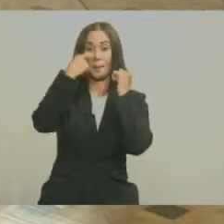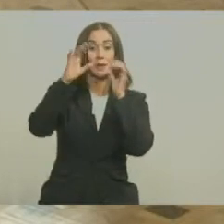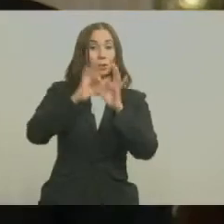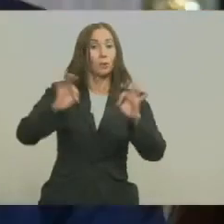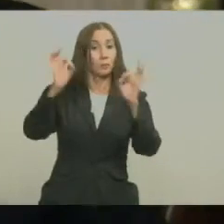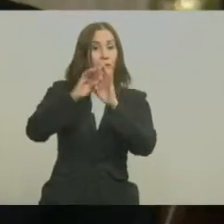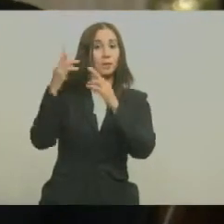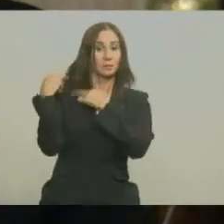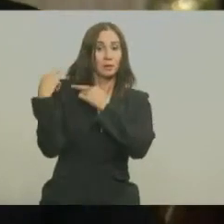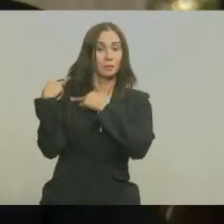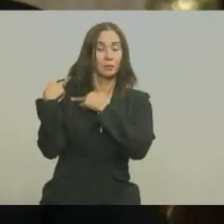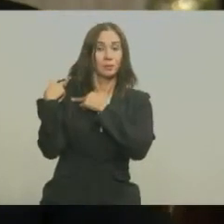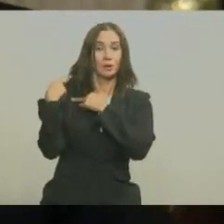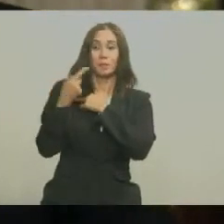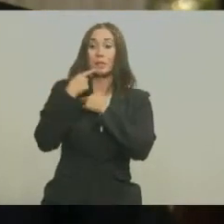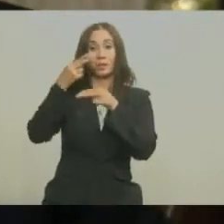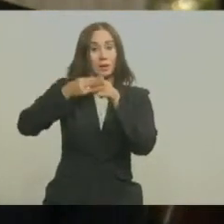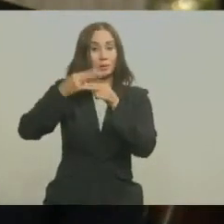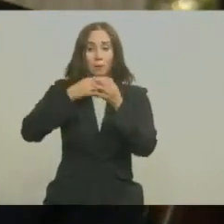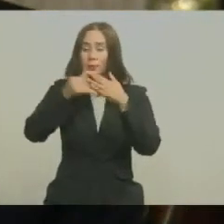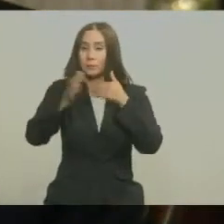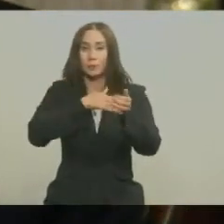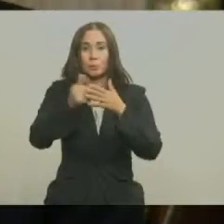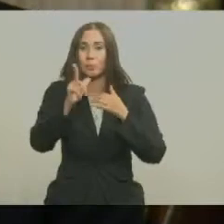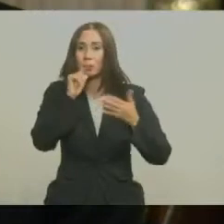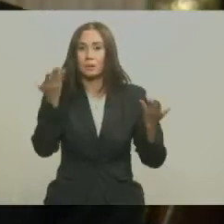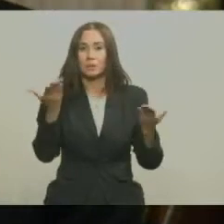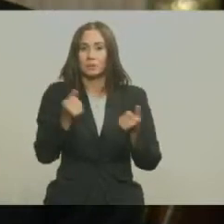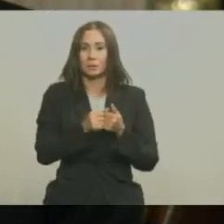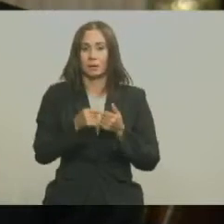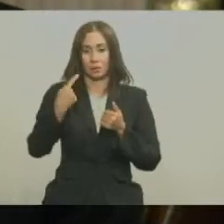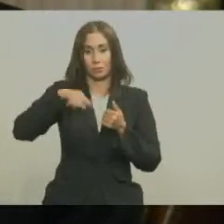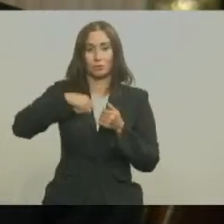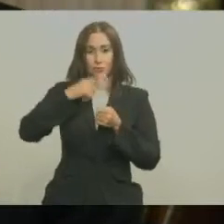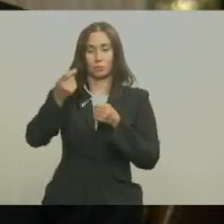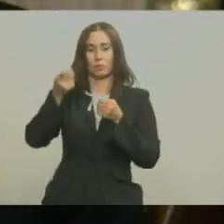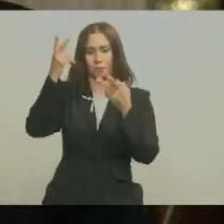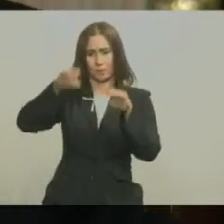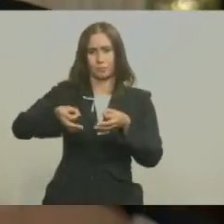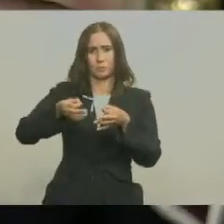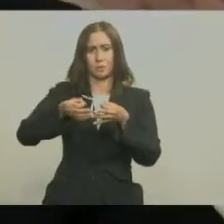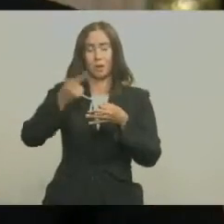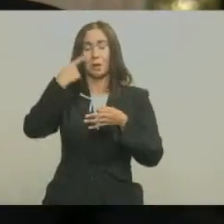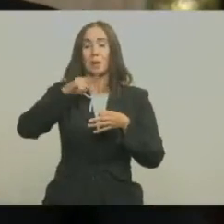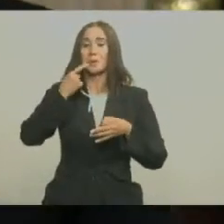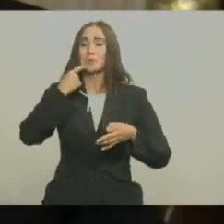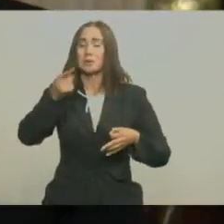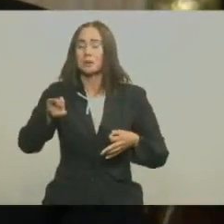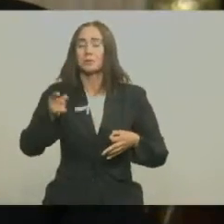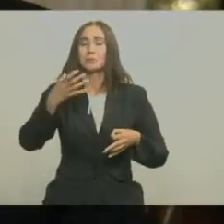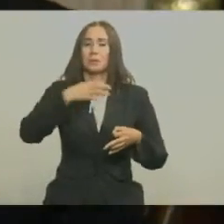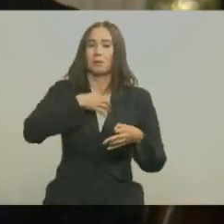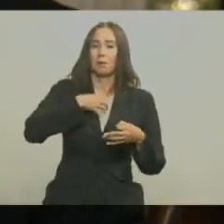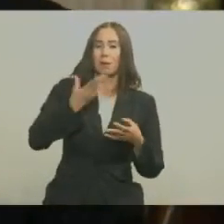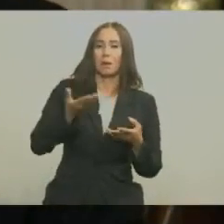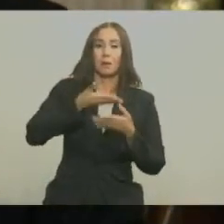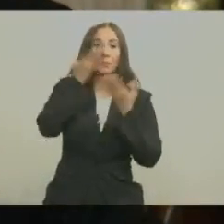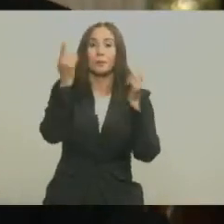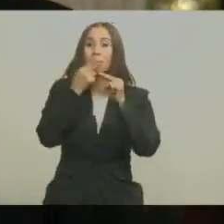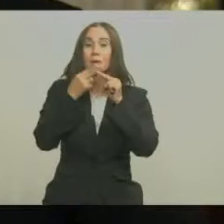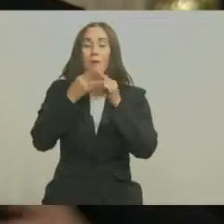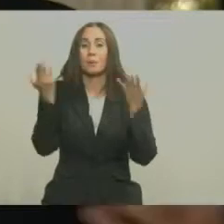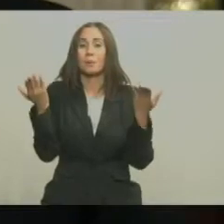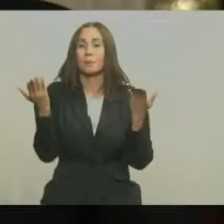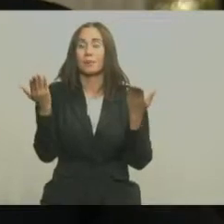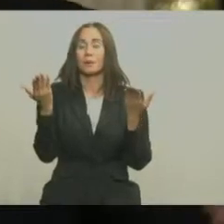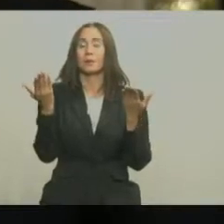y actúan y digan nombres, no importa quién sea, que se va a actuar. Pero si se hacen denuncias, que no sean